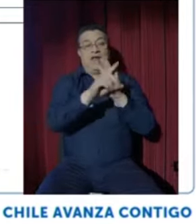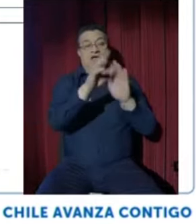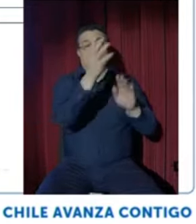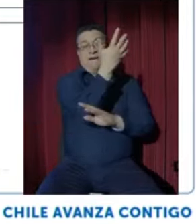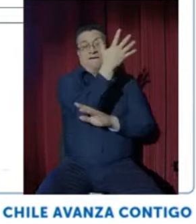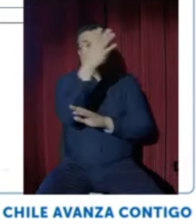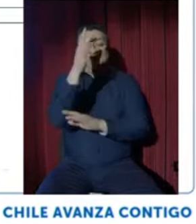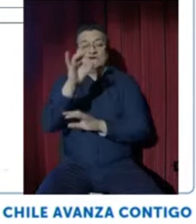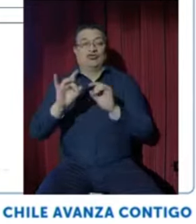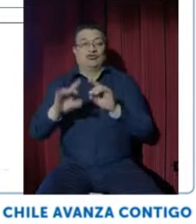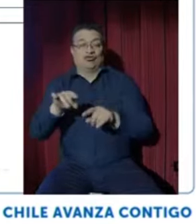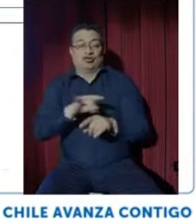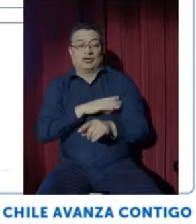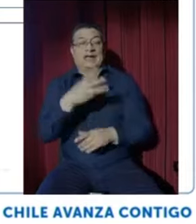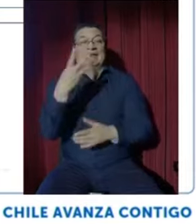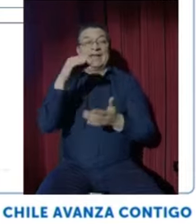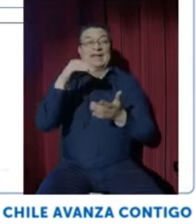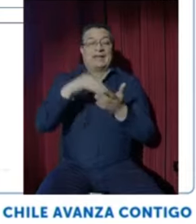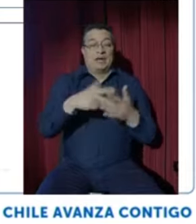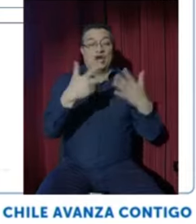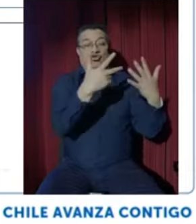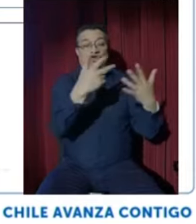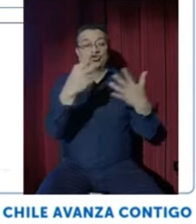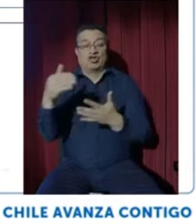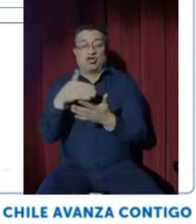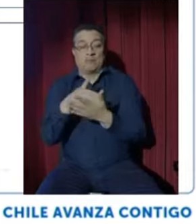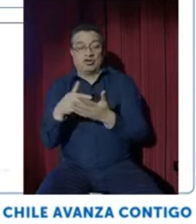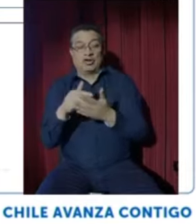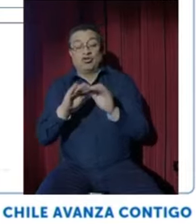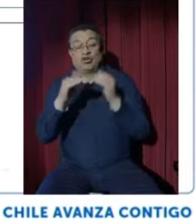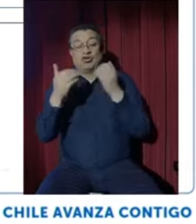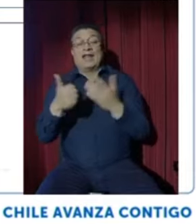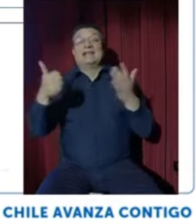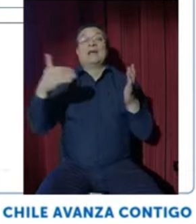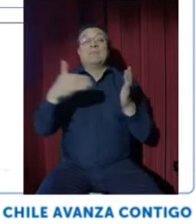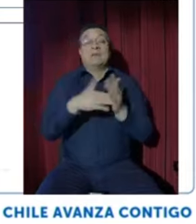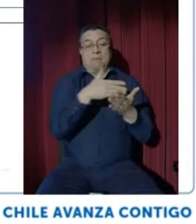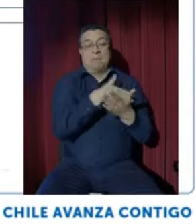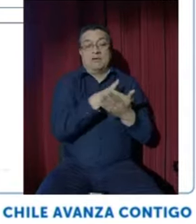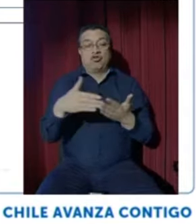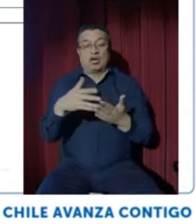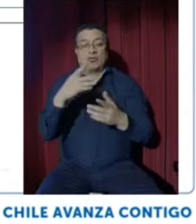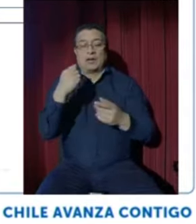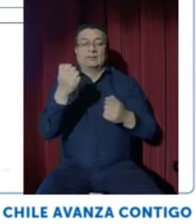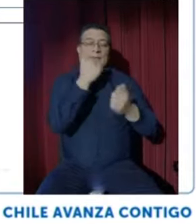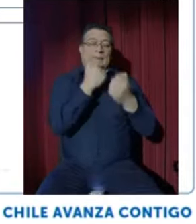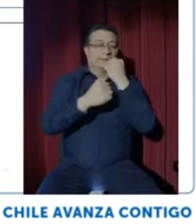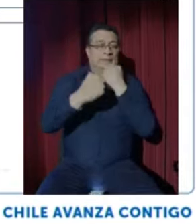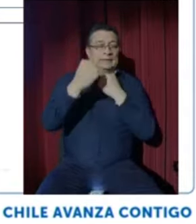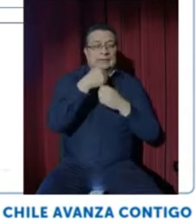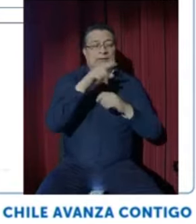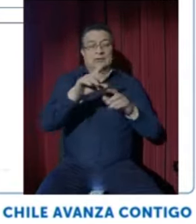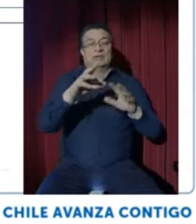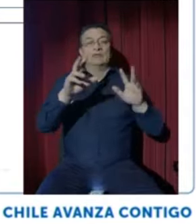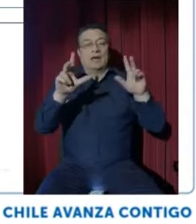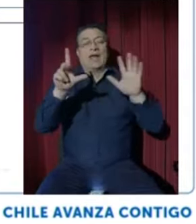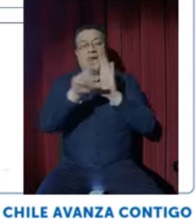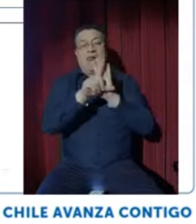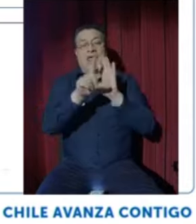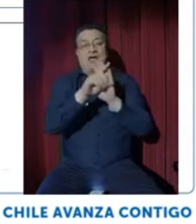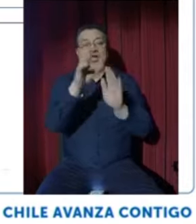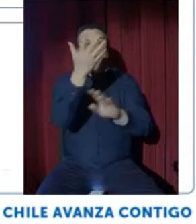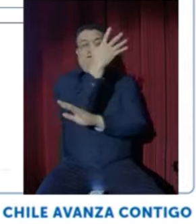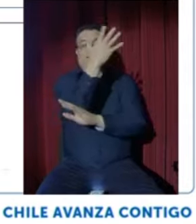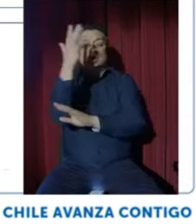llegando al 1800 millones de los 6000 millones con todas los imperfecciones que tiene la ley de bosque nativo pero ya es